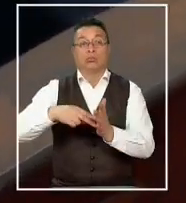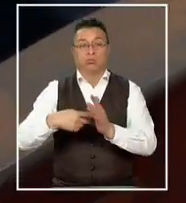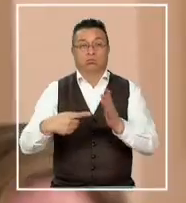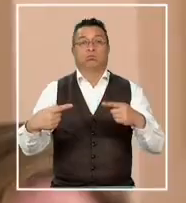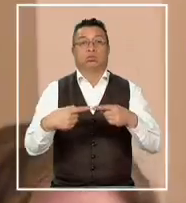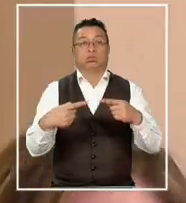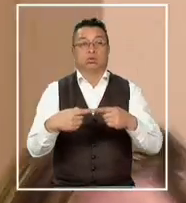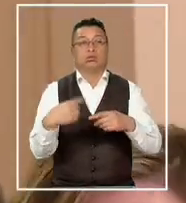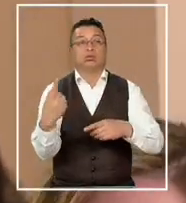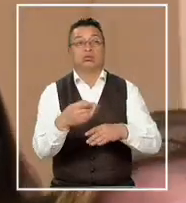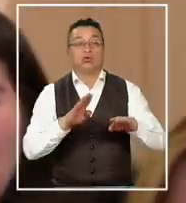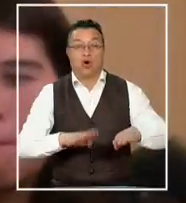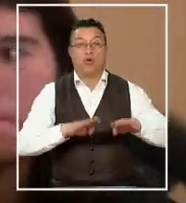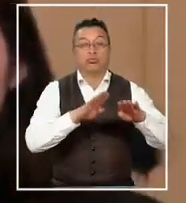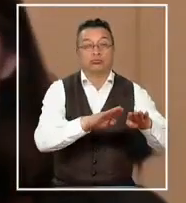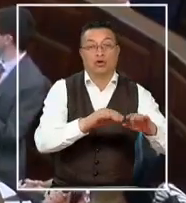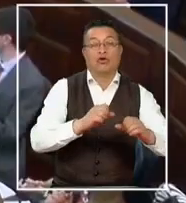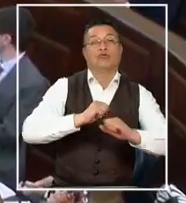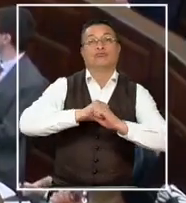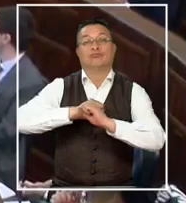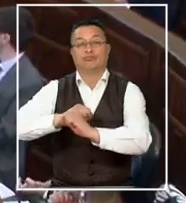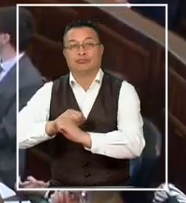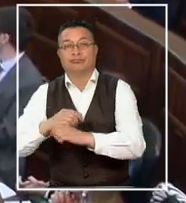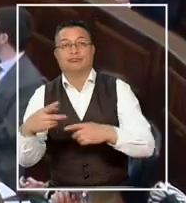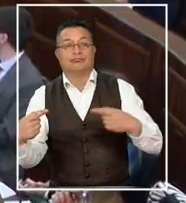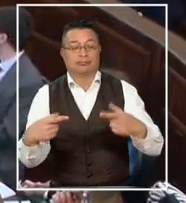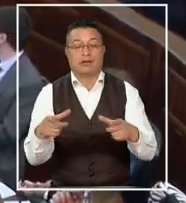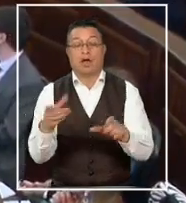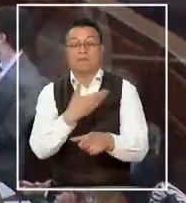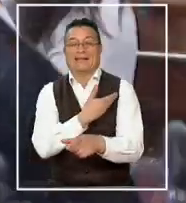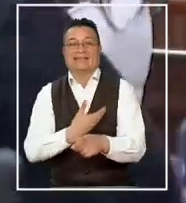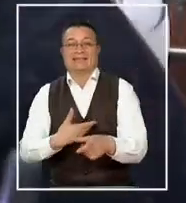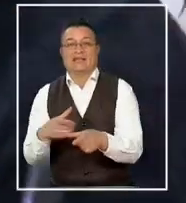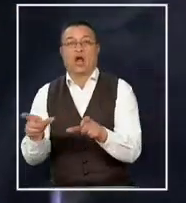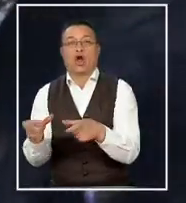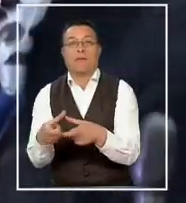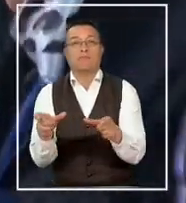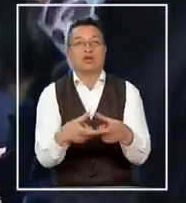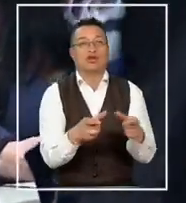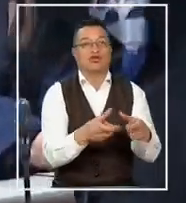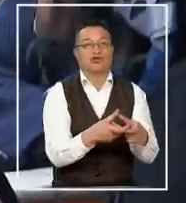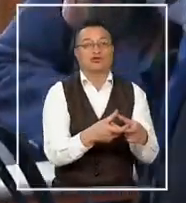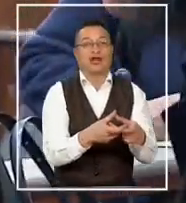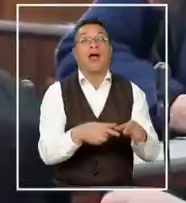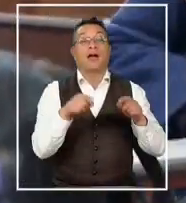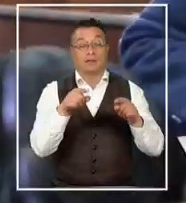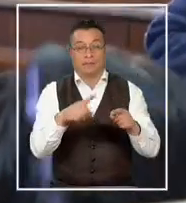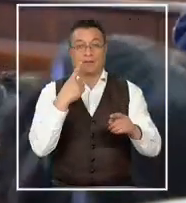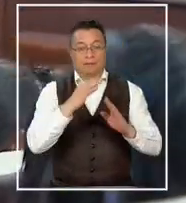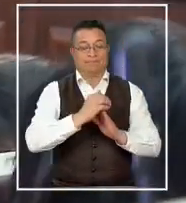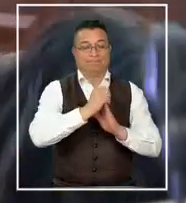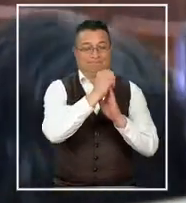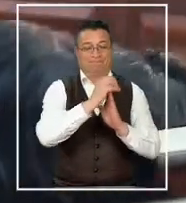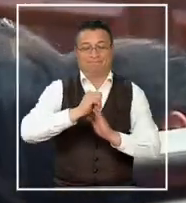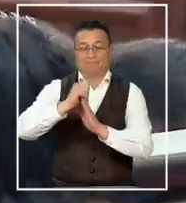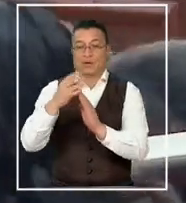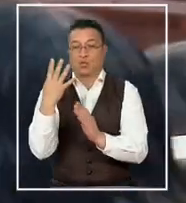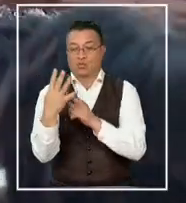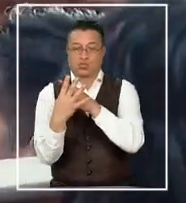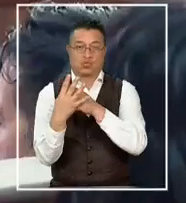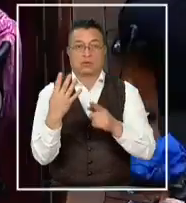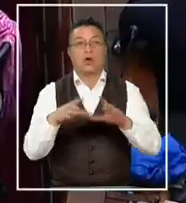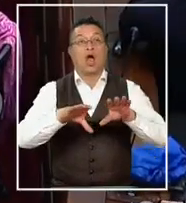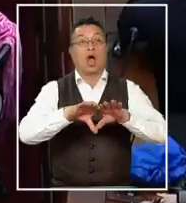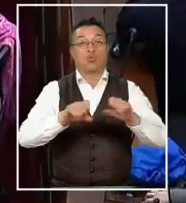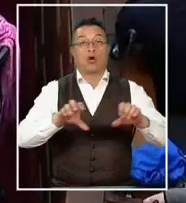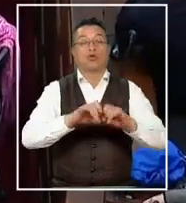entre el oficialismo y la oposición por las presidencias de las comisiones que elegirán. Estos últimos pretenden liderar las 4 instancias tras un